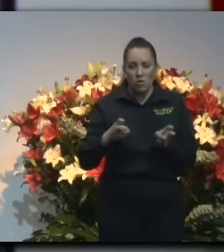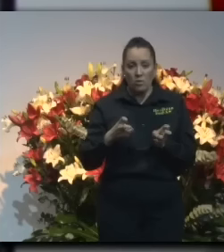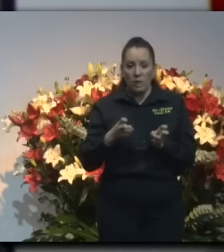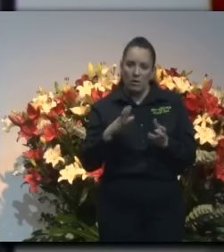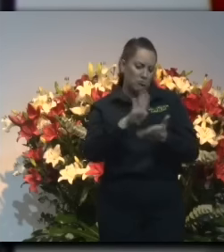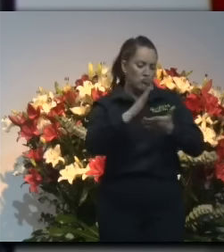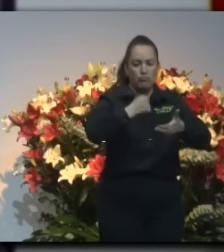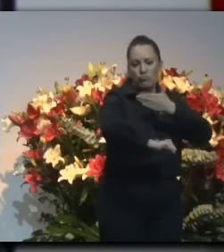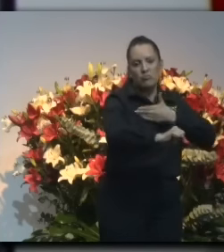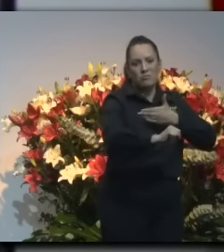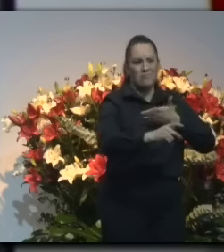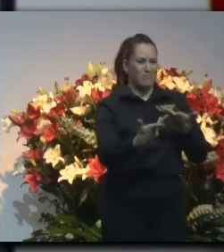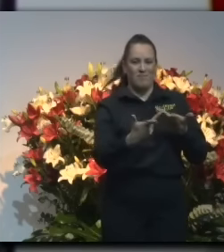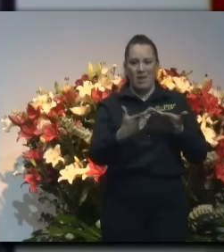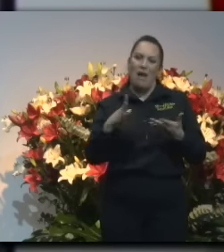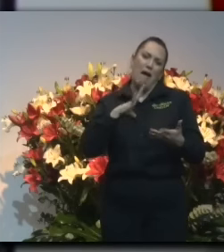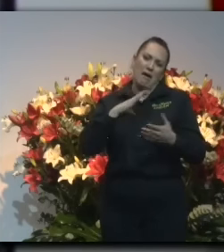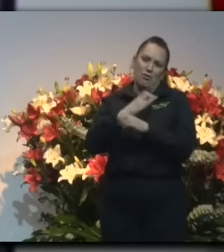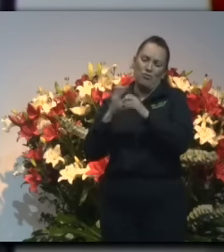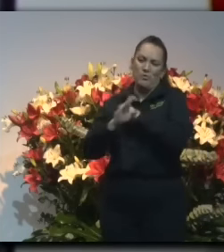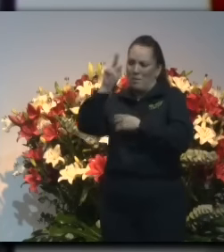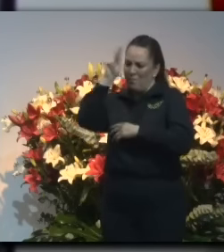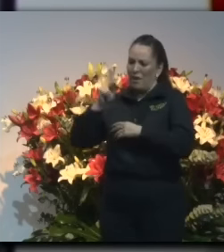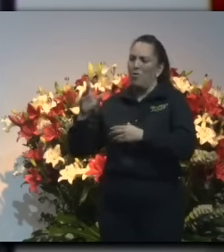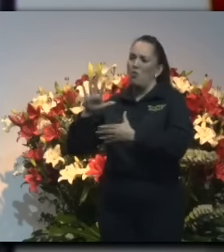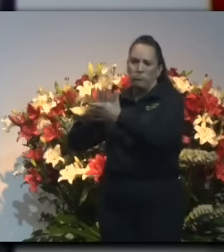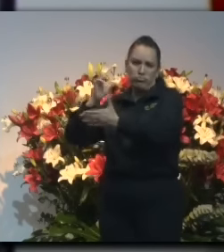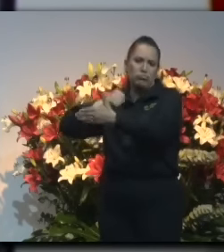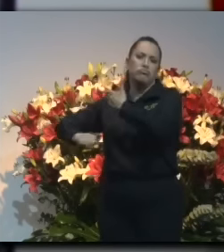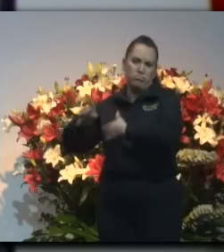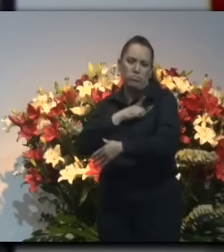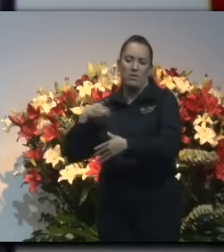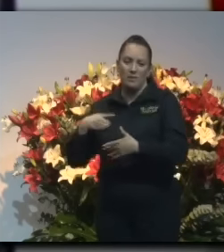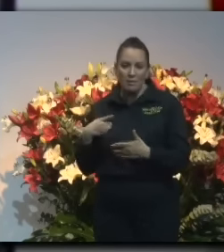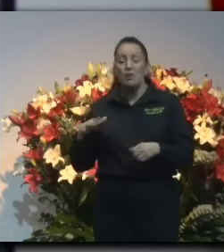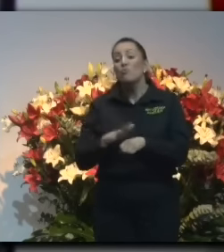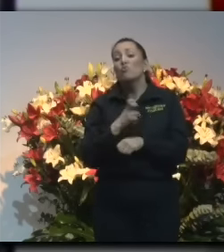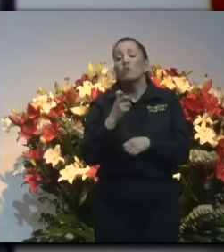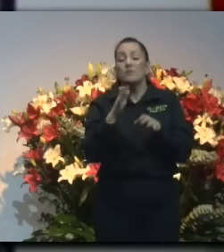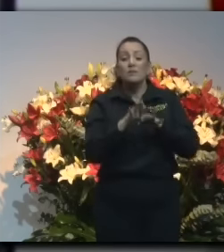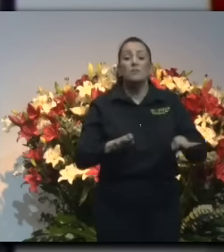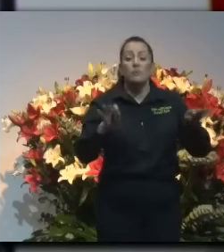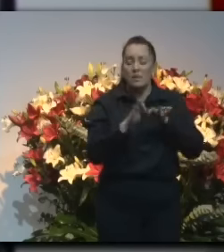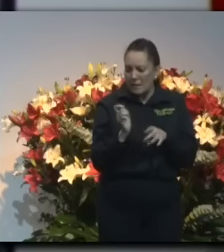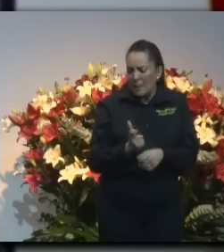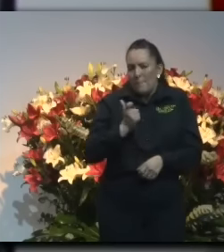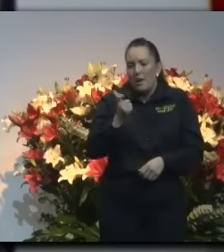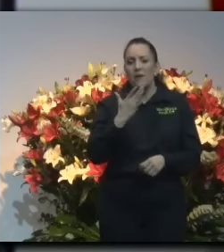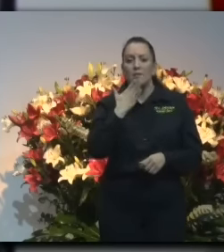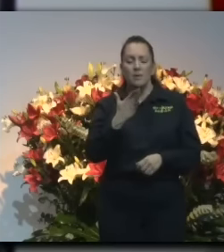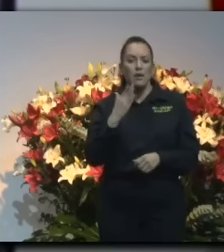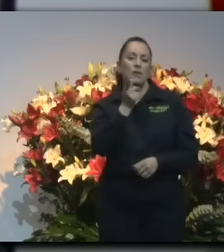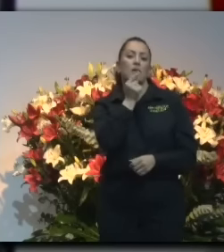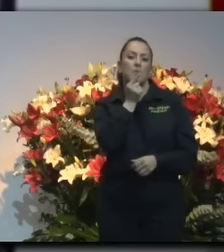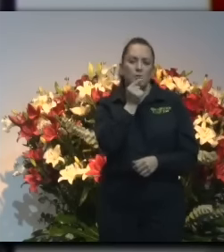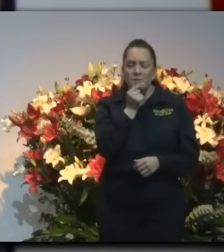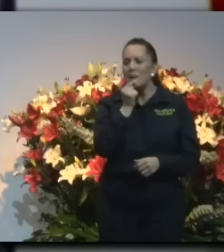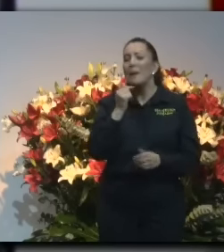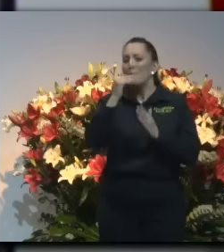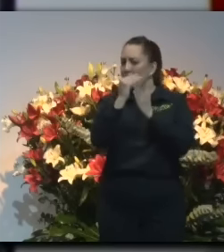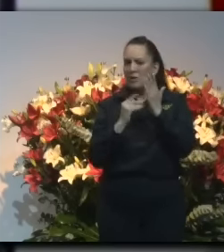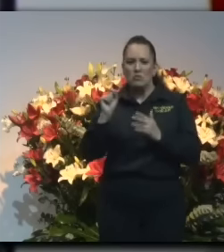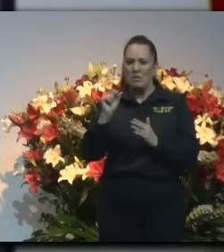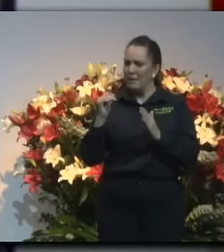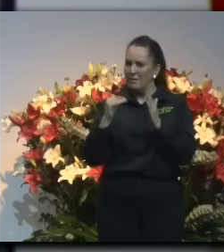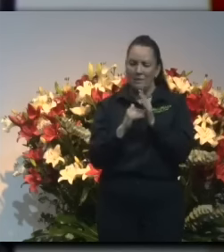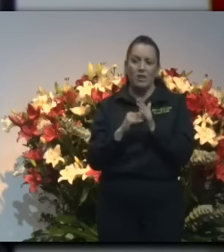delincuentes son los que deben estar en la cárcel. Entonces, fortalecimiento de policías municipales. Ningún policía debe de ganar menos de 20 mil pesos. Todos deben de tener